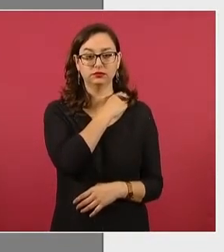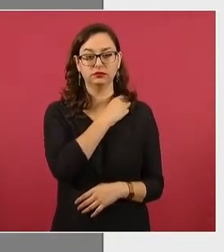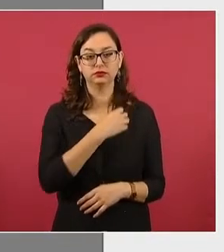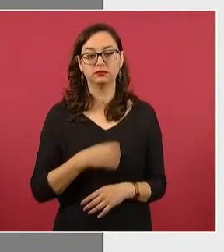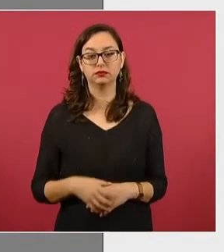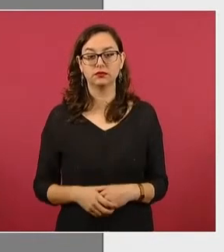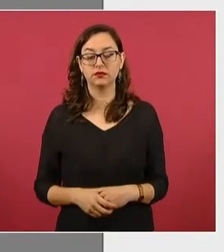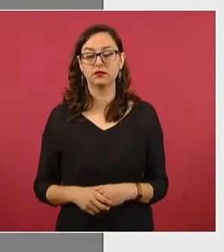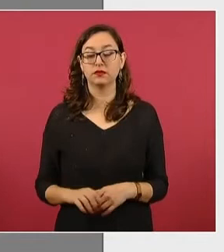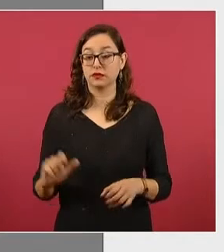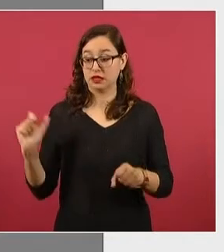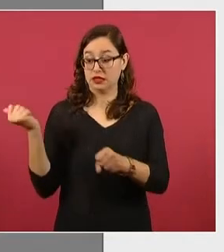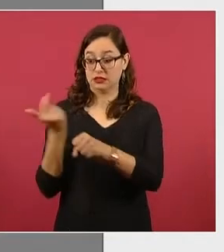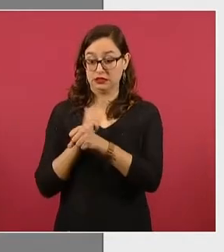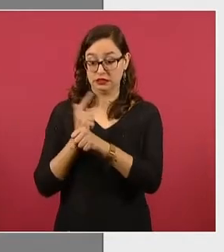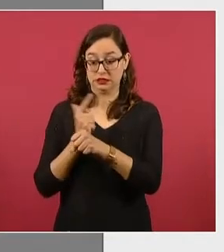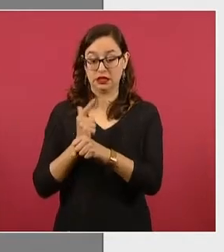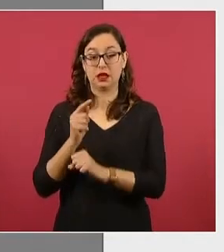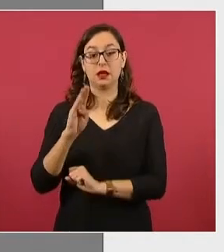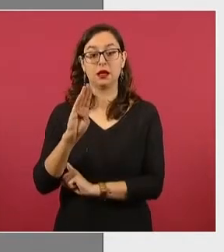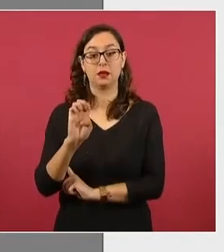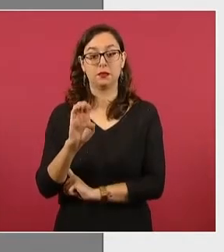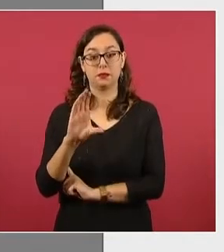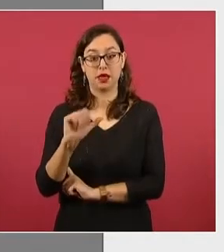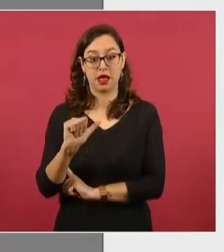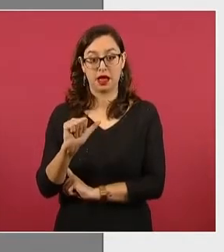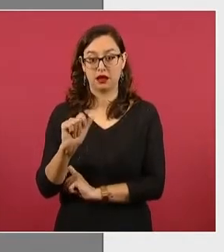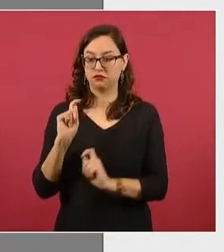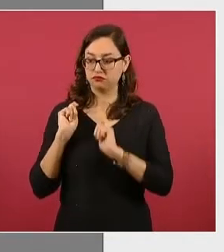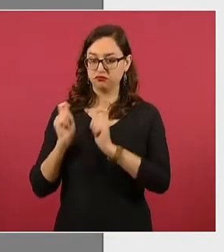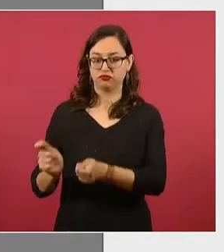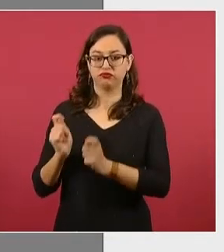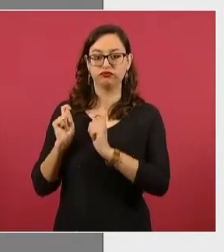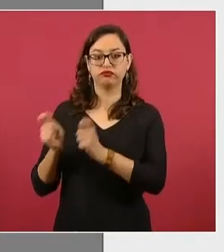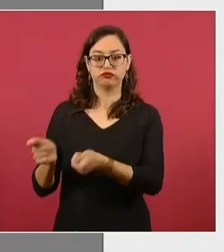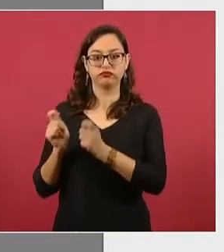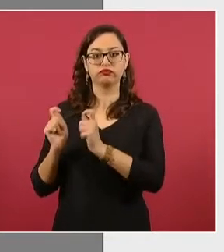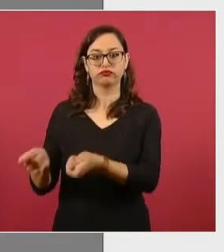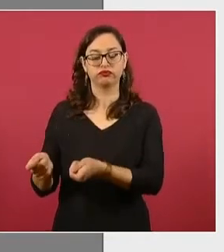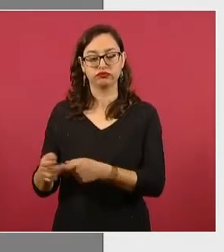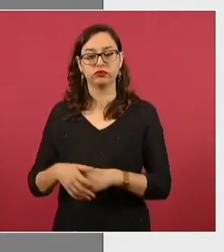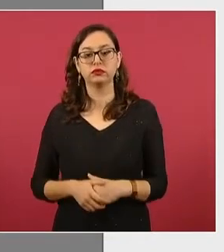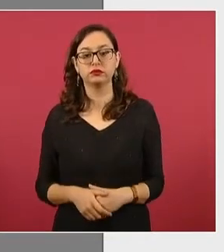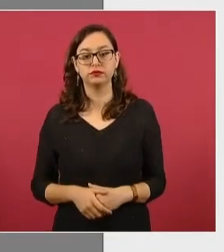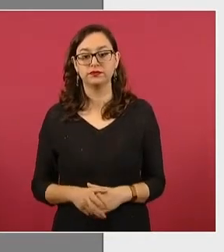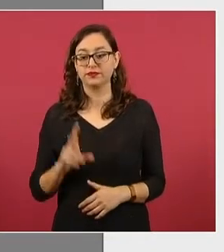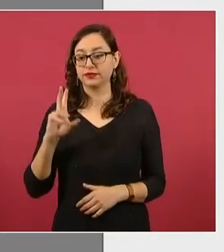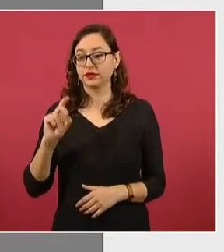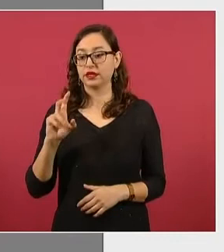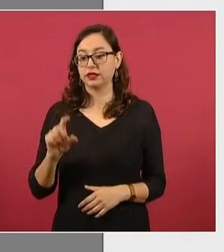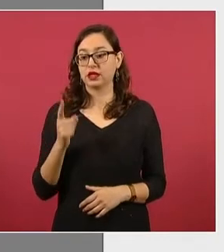de nivel licenciatura de Oaxaca, los que estudian licenciatura,